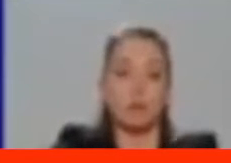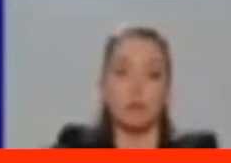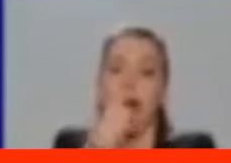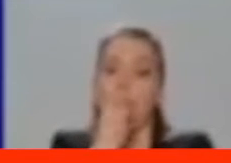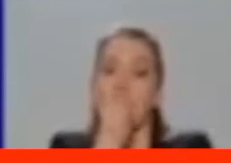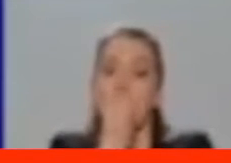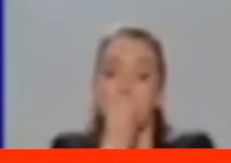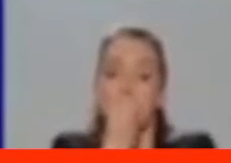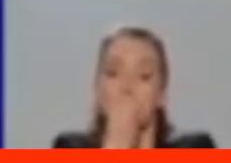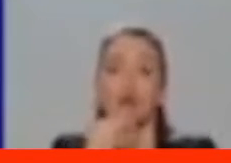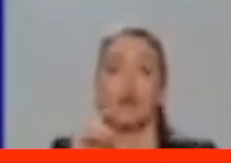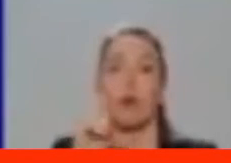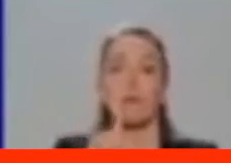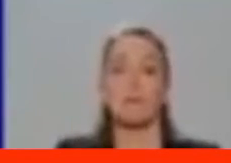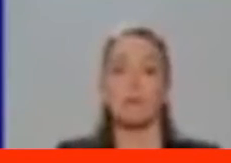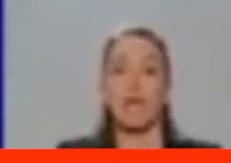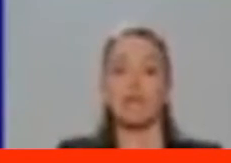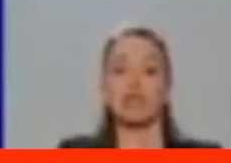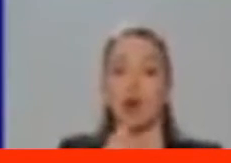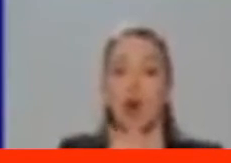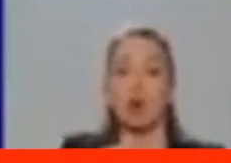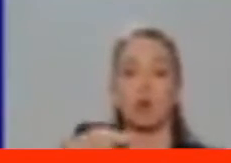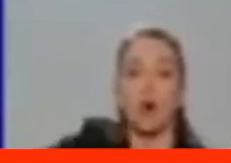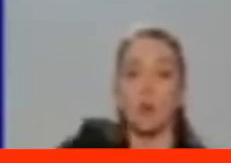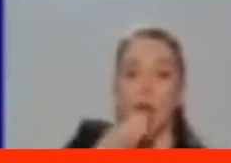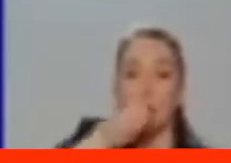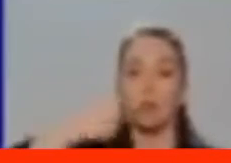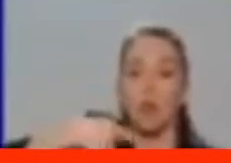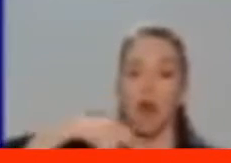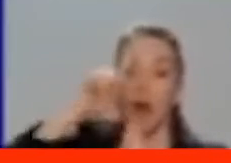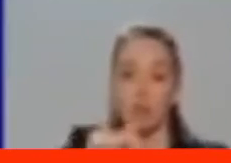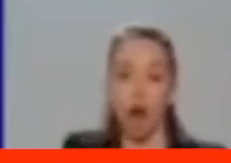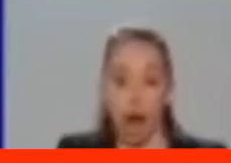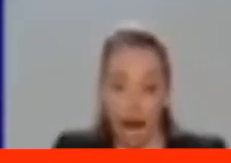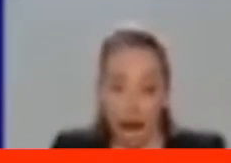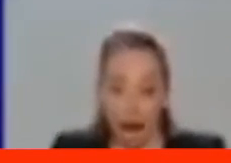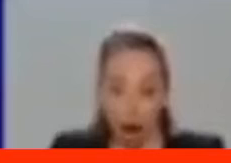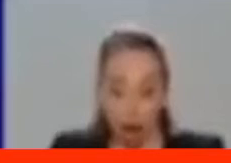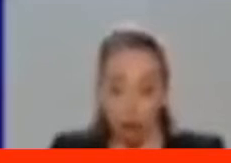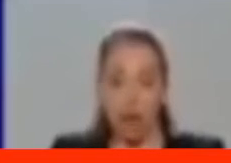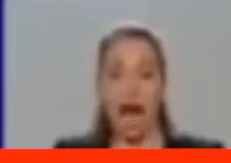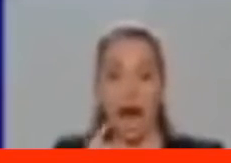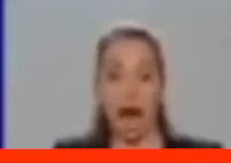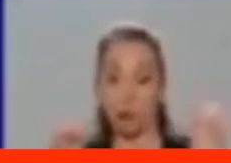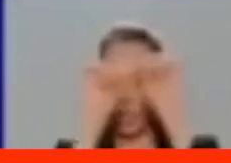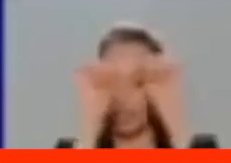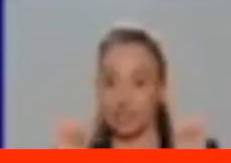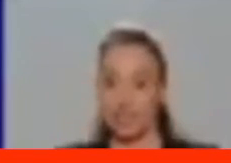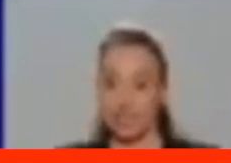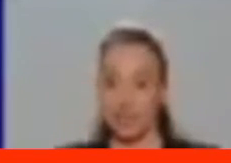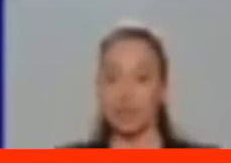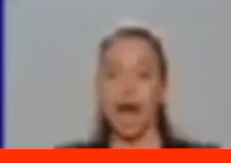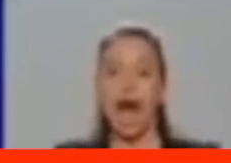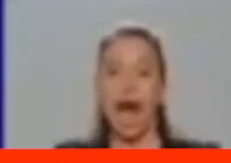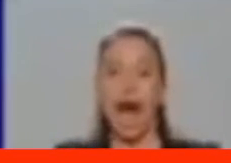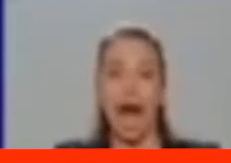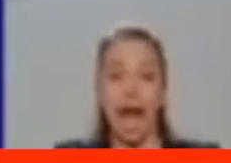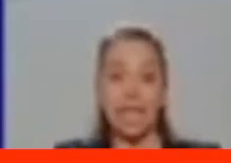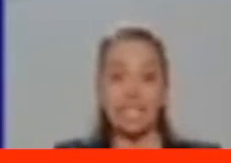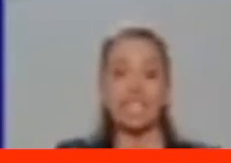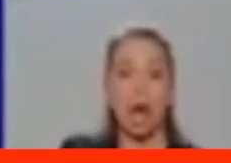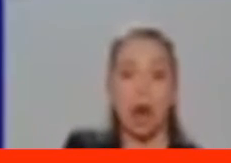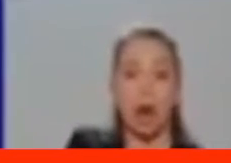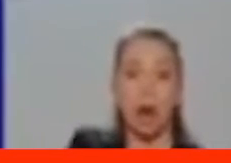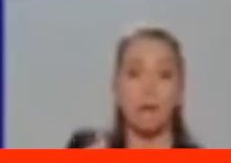nos permita bajar los precios de la alimentación. Porque al día de hoy, con el sistema actual, hasta la harina con la cual se